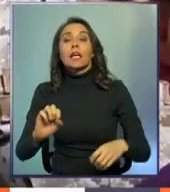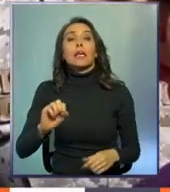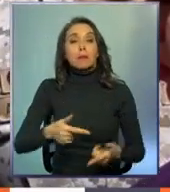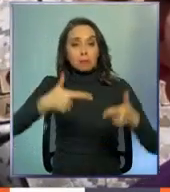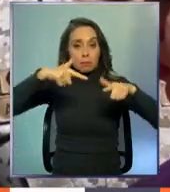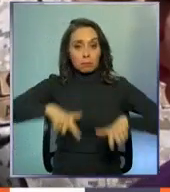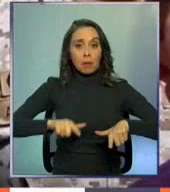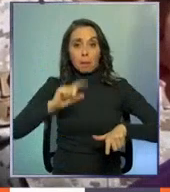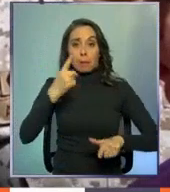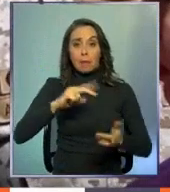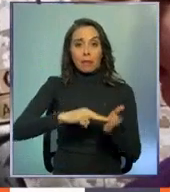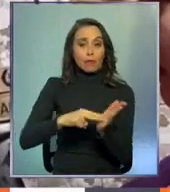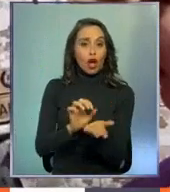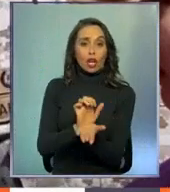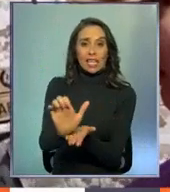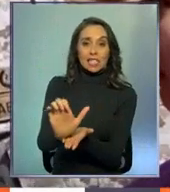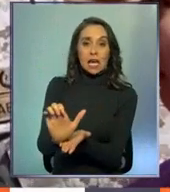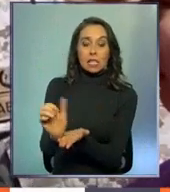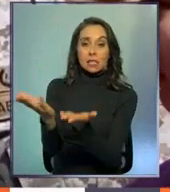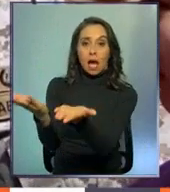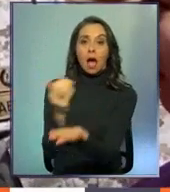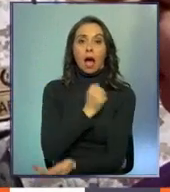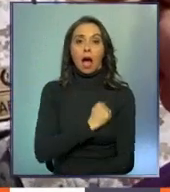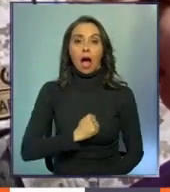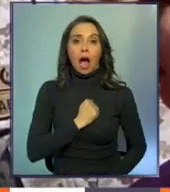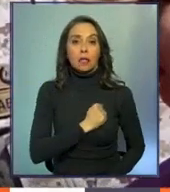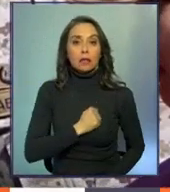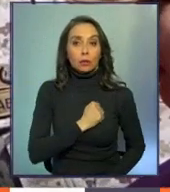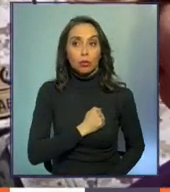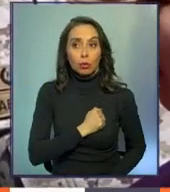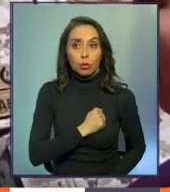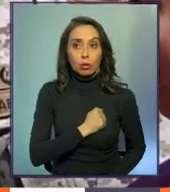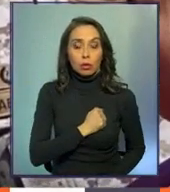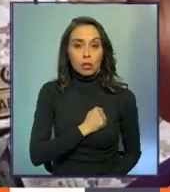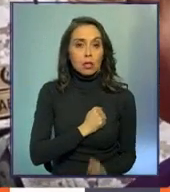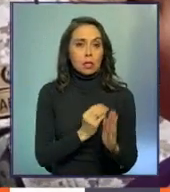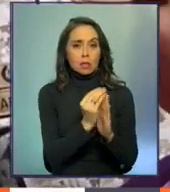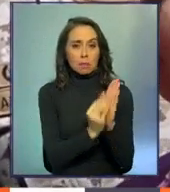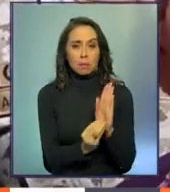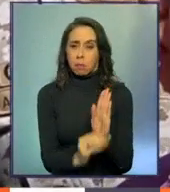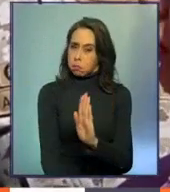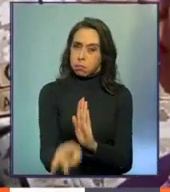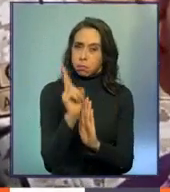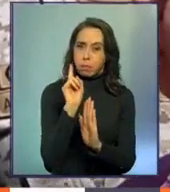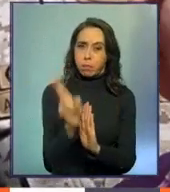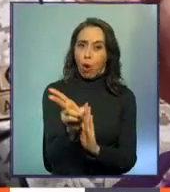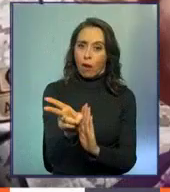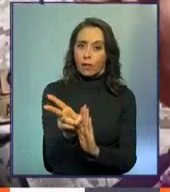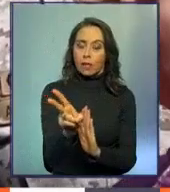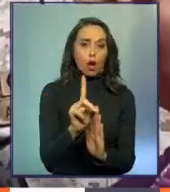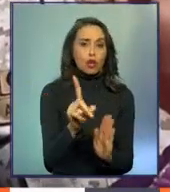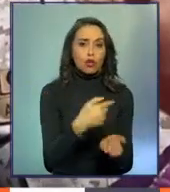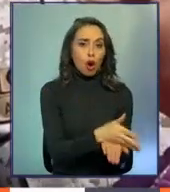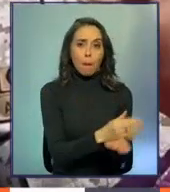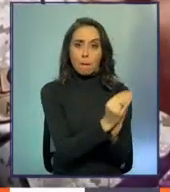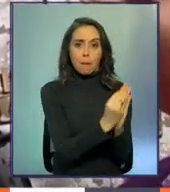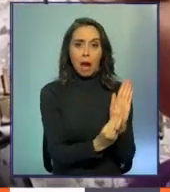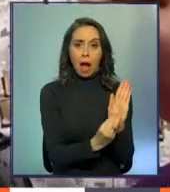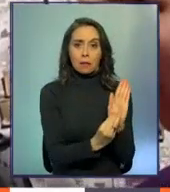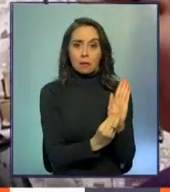categóricamente una actitud de esta naturaleza que está estrictamente prohibida y menos planificada para